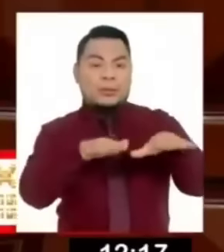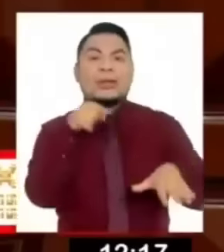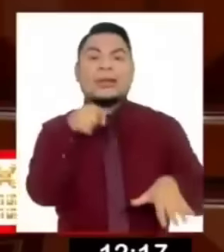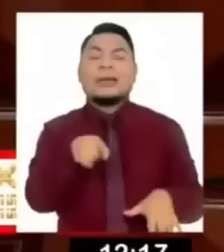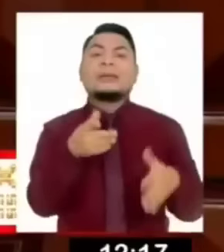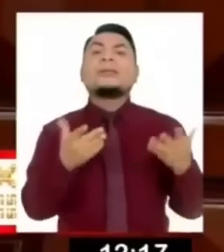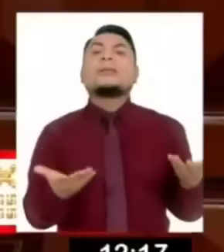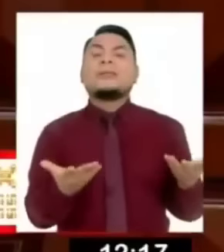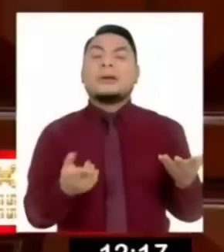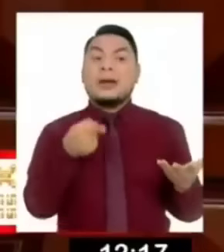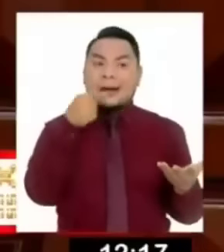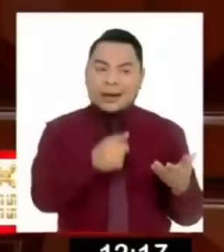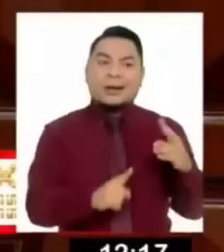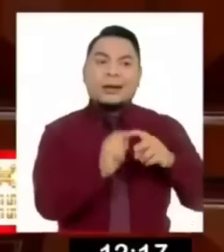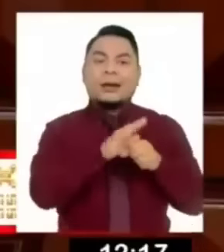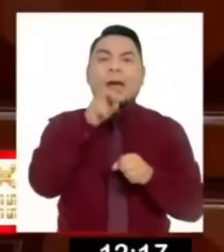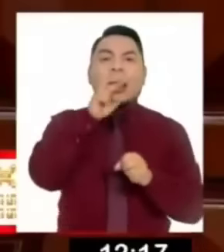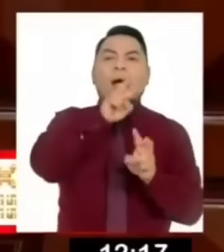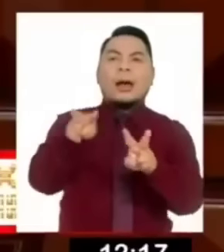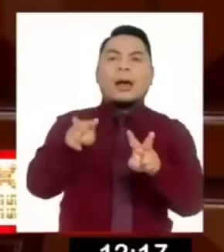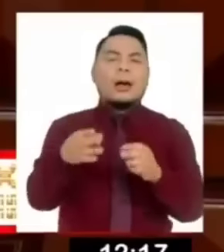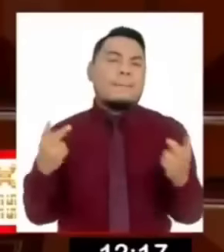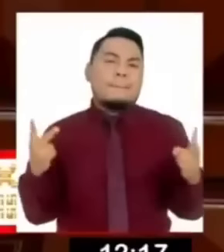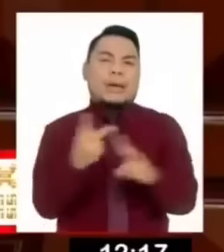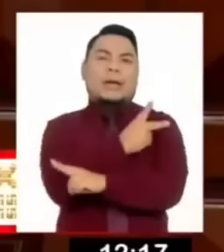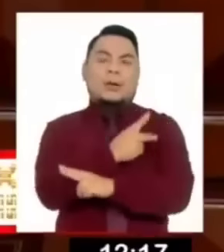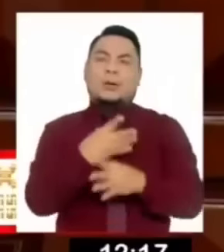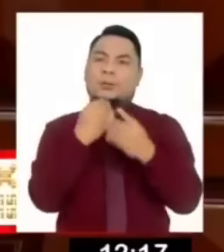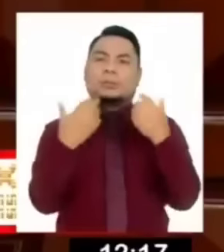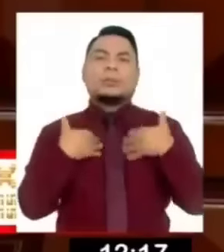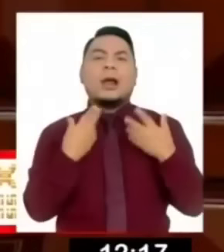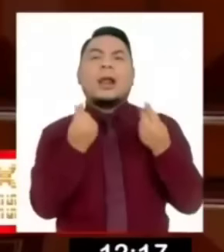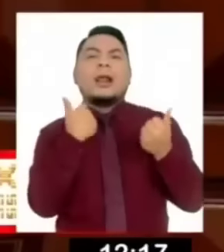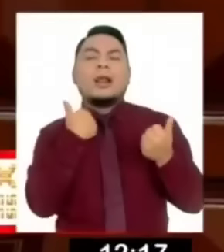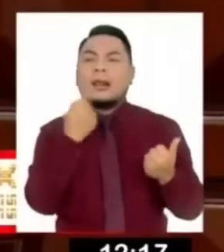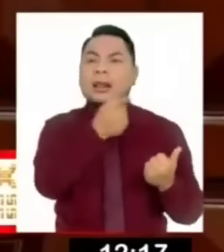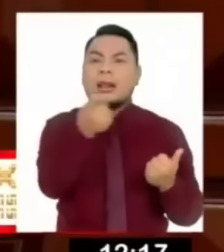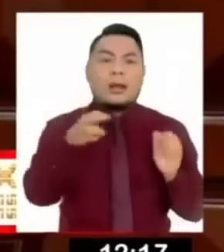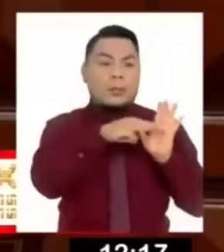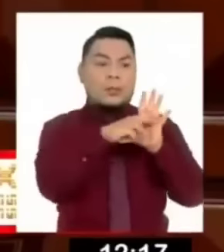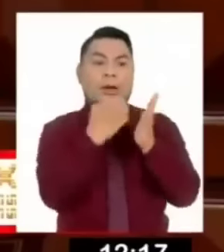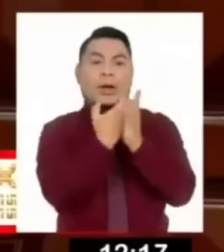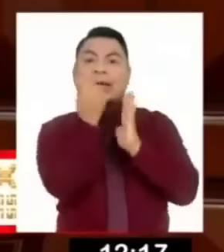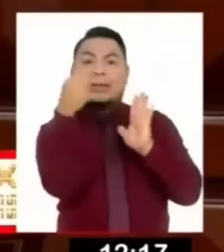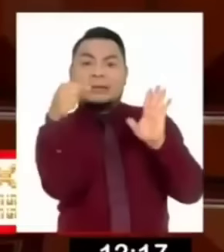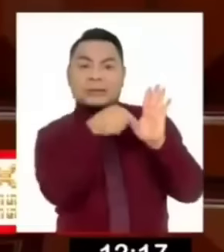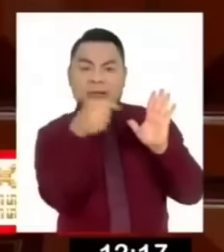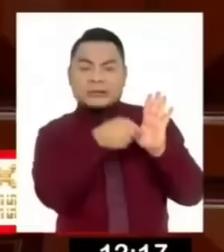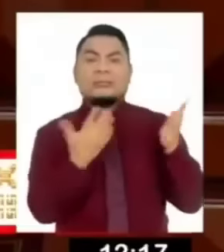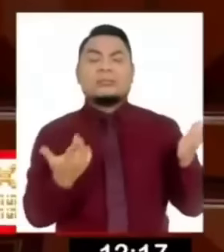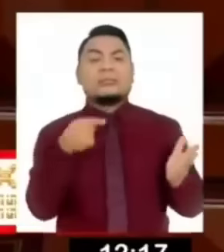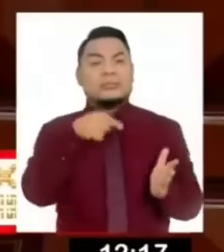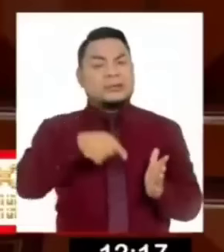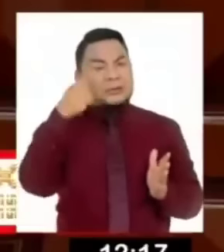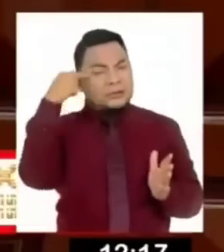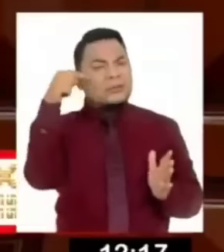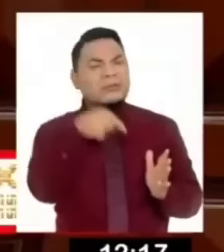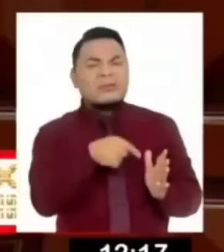terminó por visibilizar que las críticas que se les hacía al modelo económico no solo eran